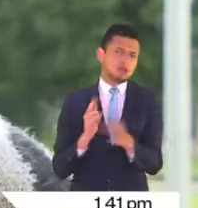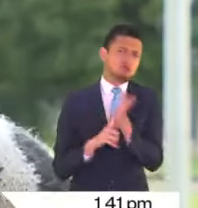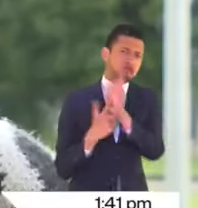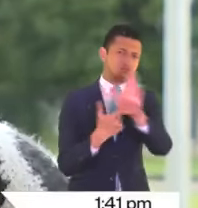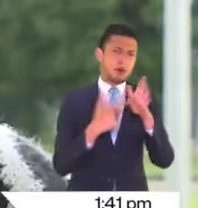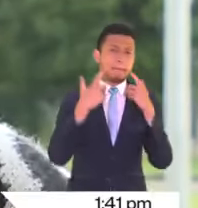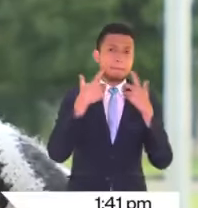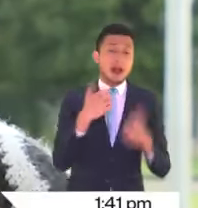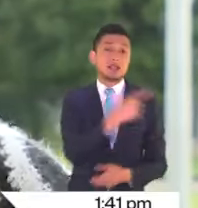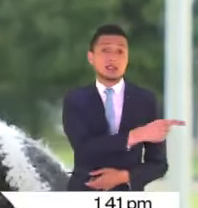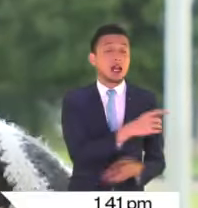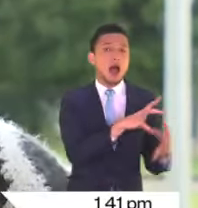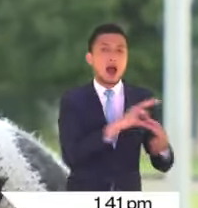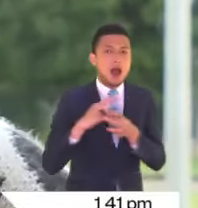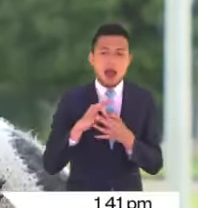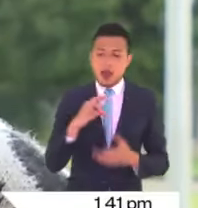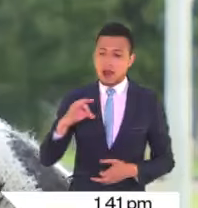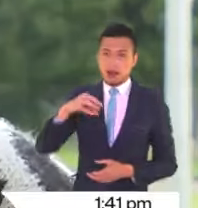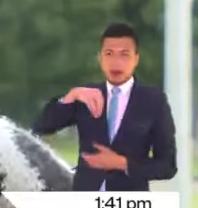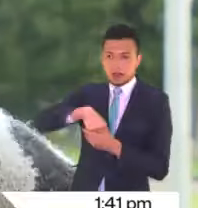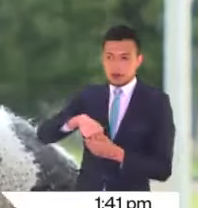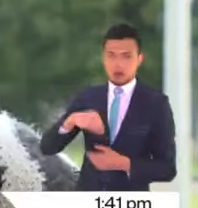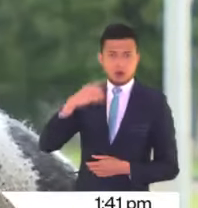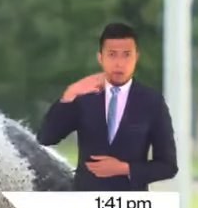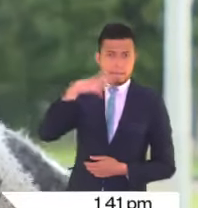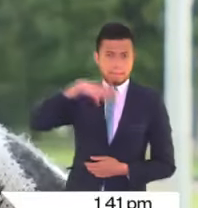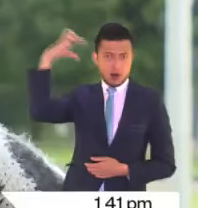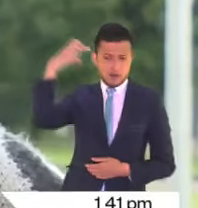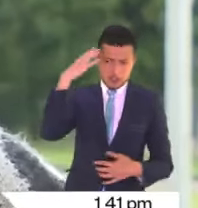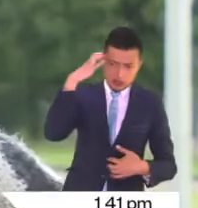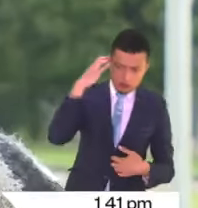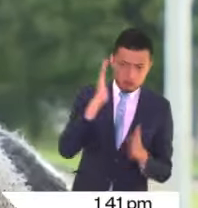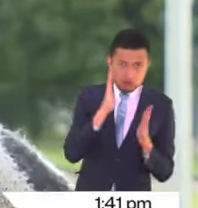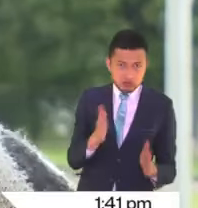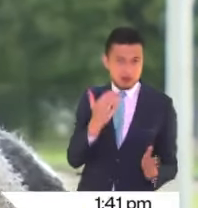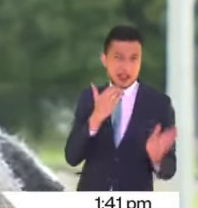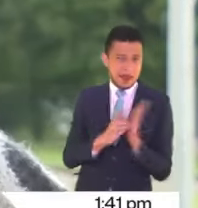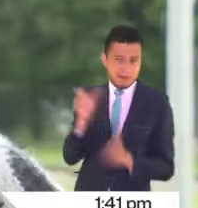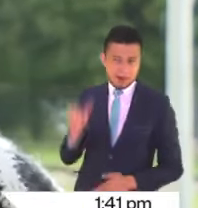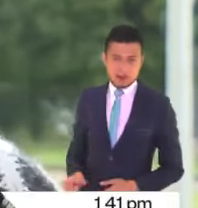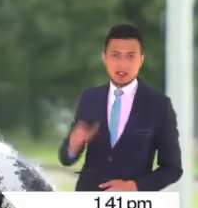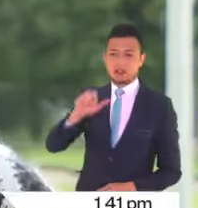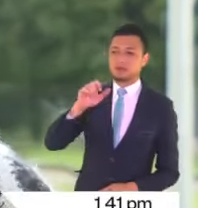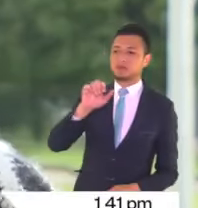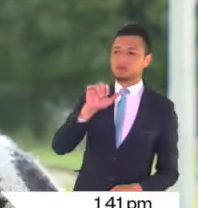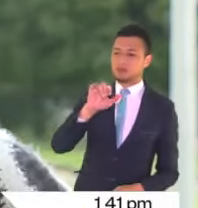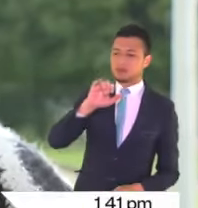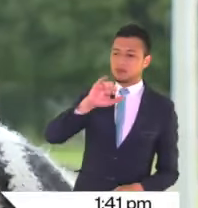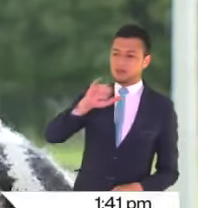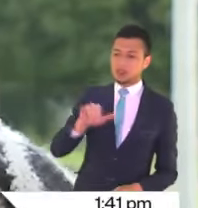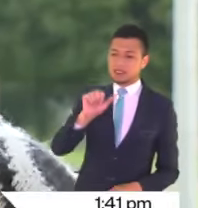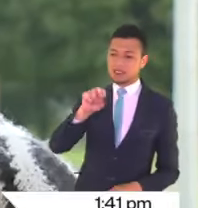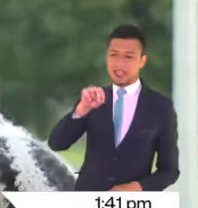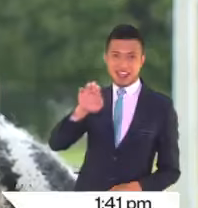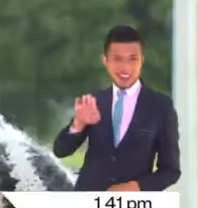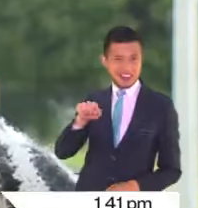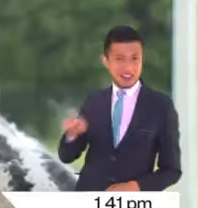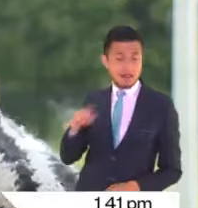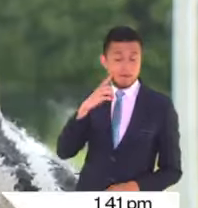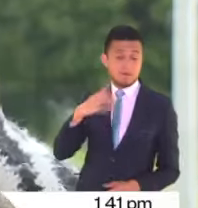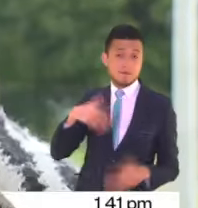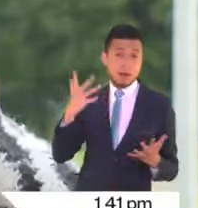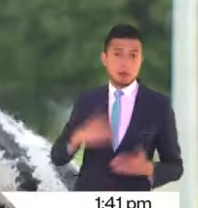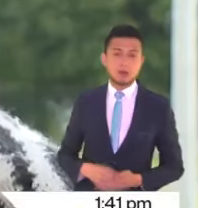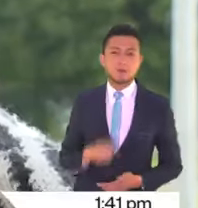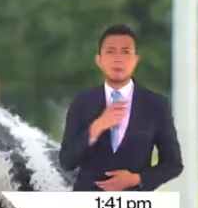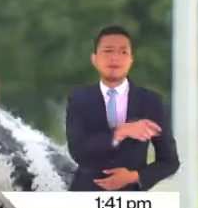está conformado por grandes primatólogos como Jane Goodall, por ejemplo. Entonces, en este santuario hay más de 50